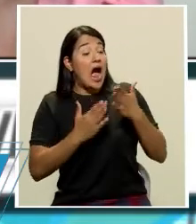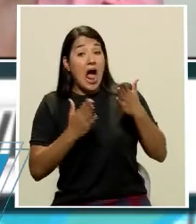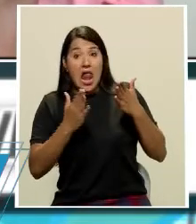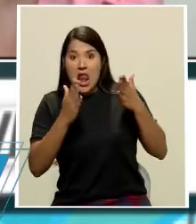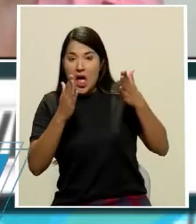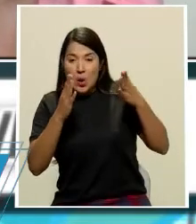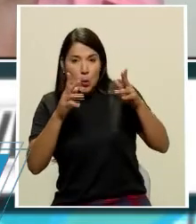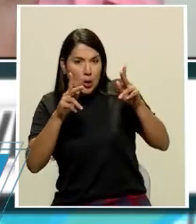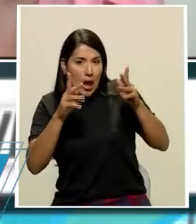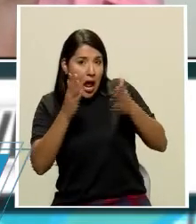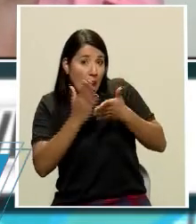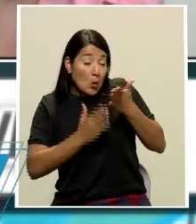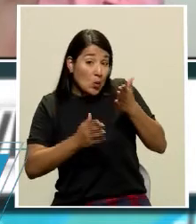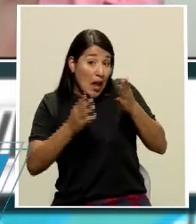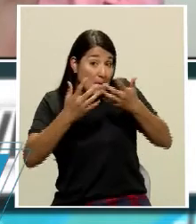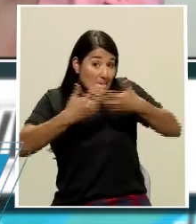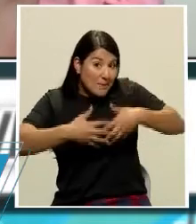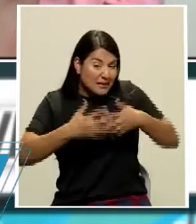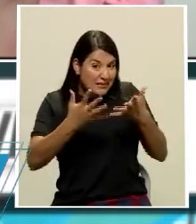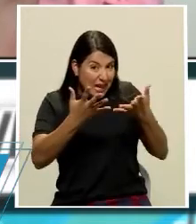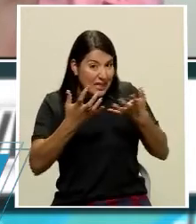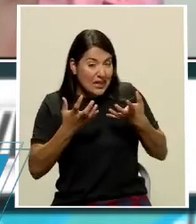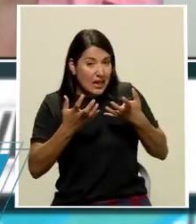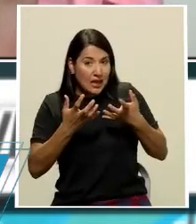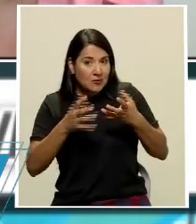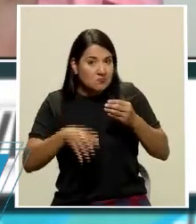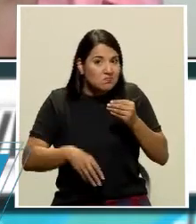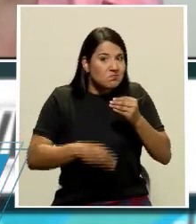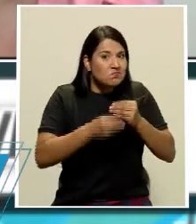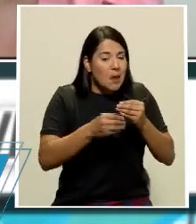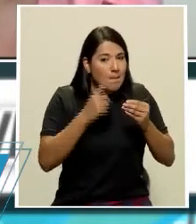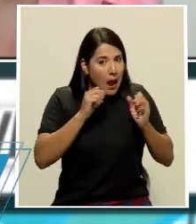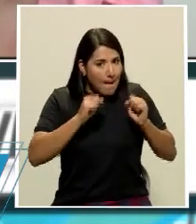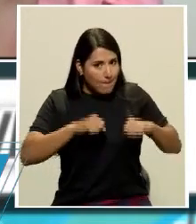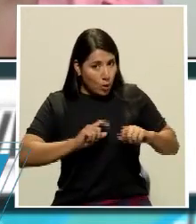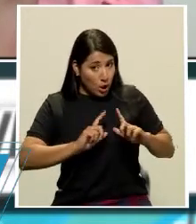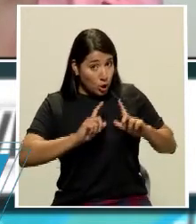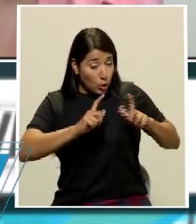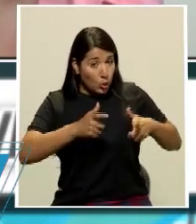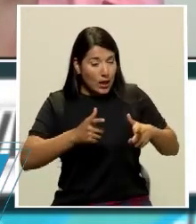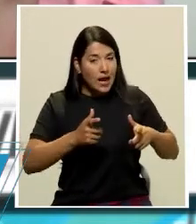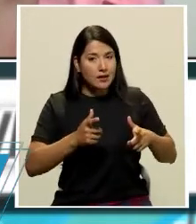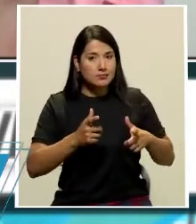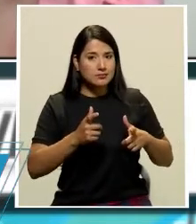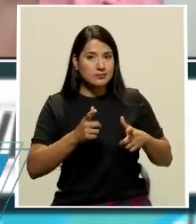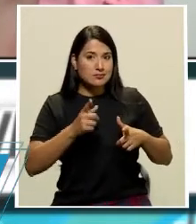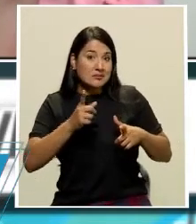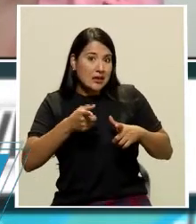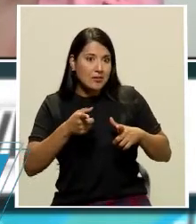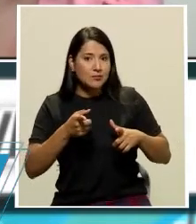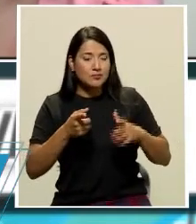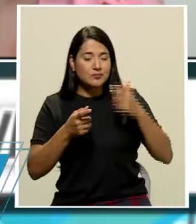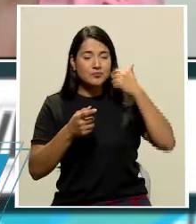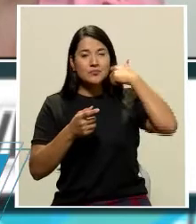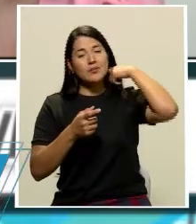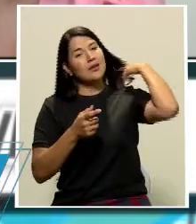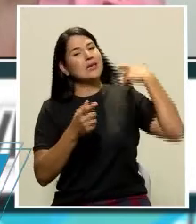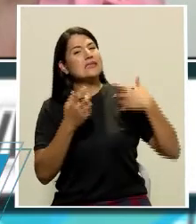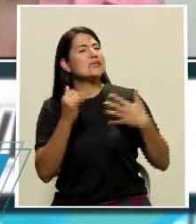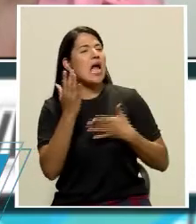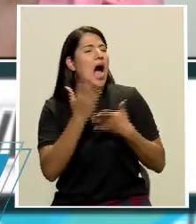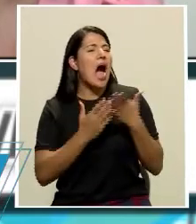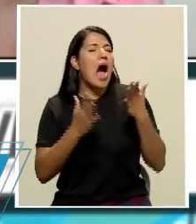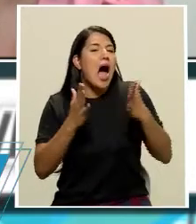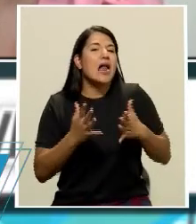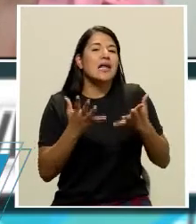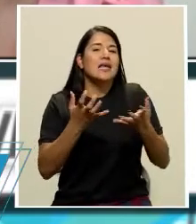que subestimar la solidaridad, ese sentimiento tan valioso que mencionábamos al inicio. Alguien